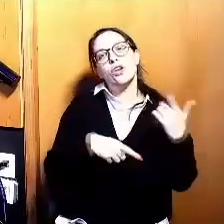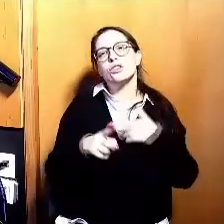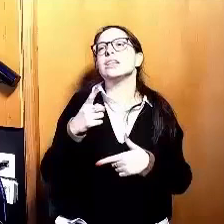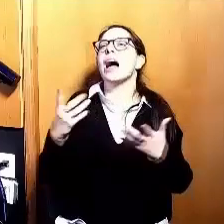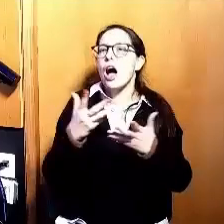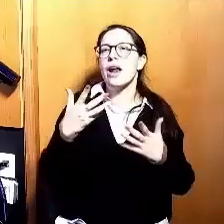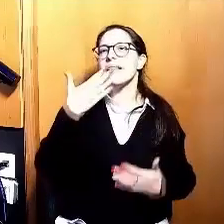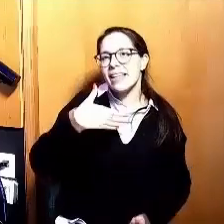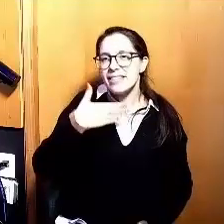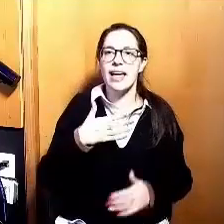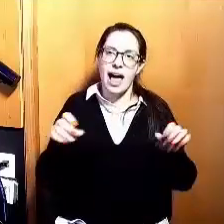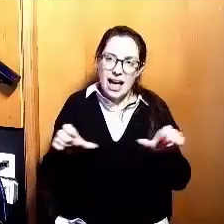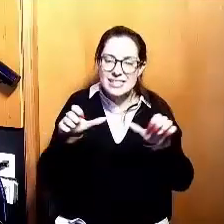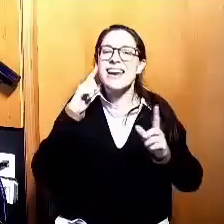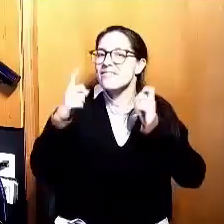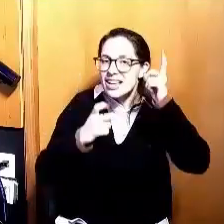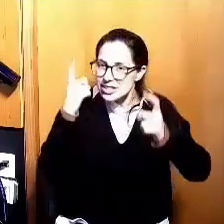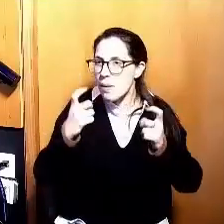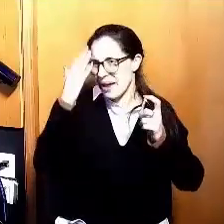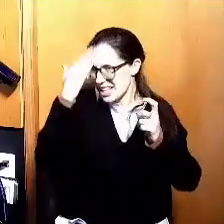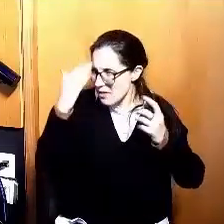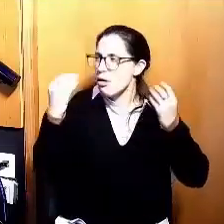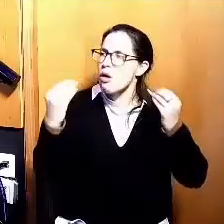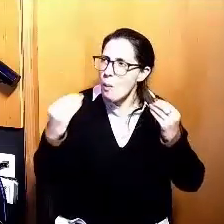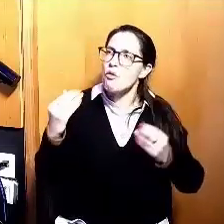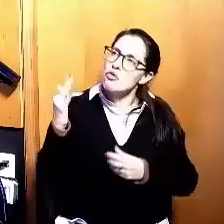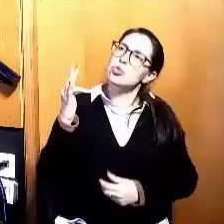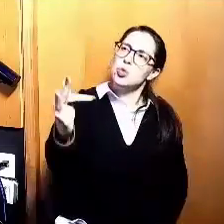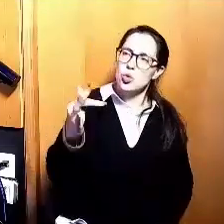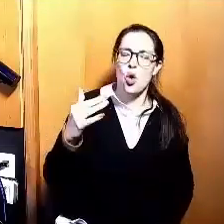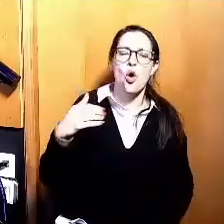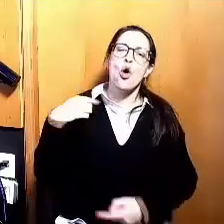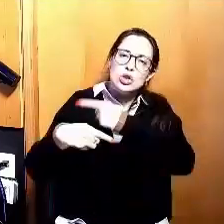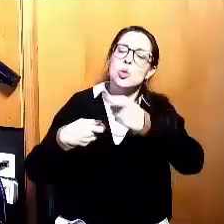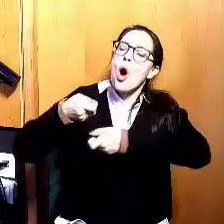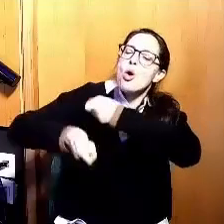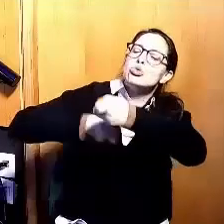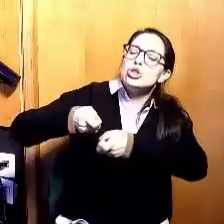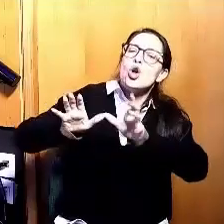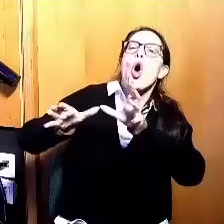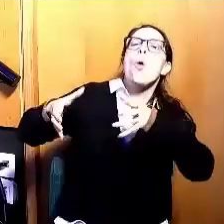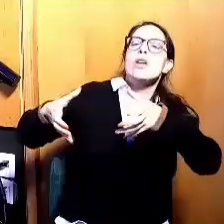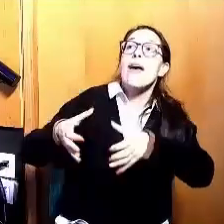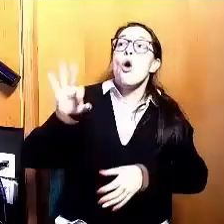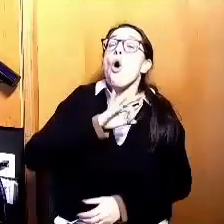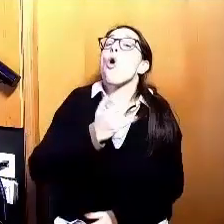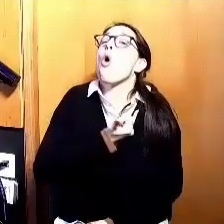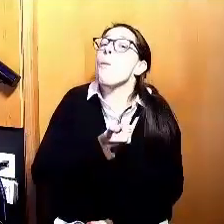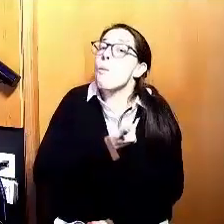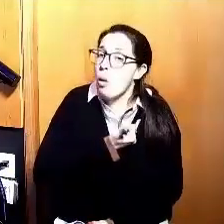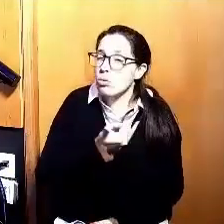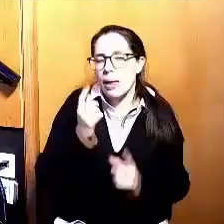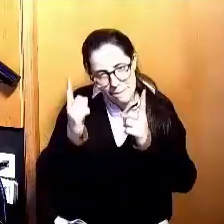esta reflexión de hacia dónde tenemos que seguir construyendo esta comunidad, cómo la construimos. Creo que también es